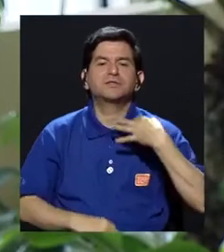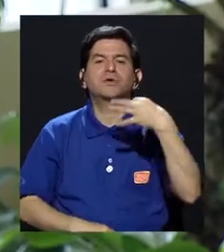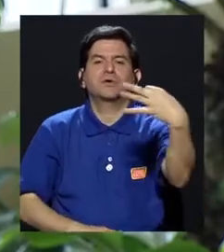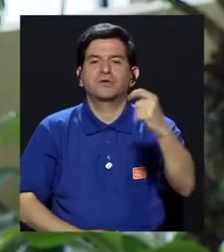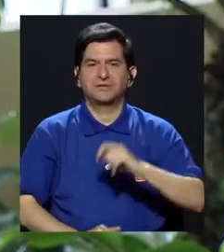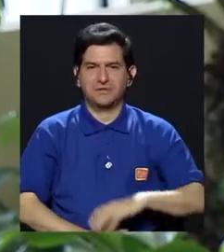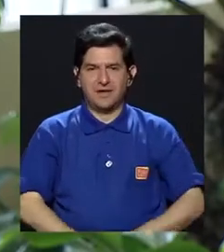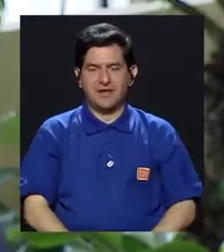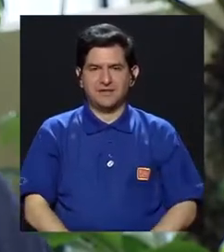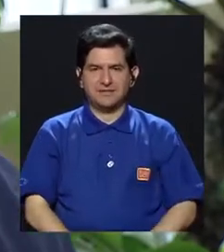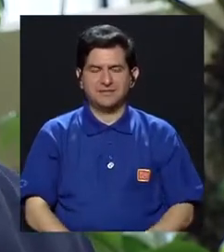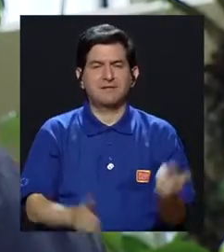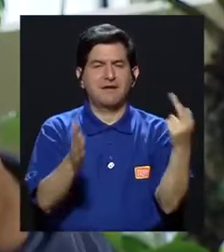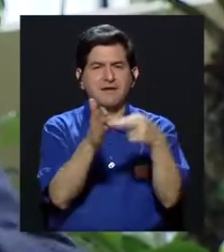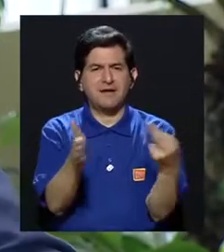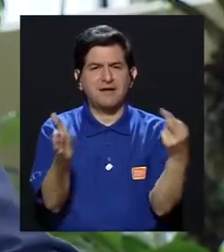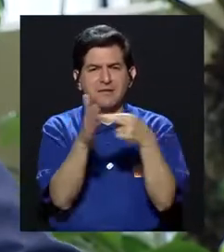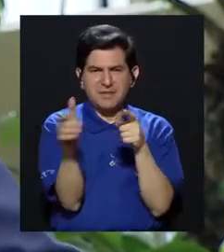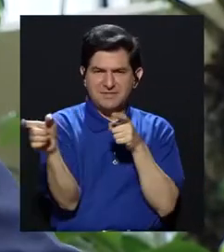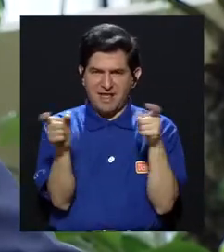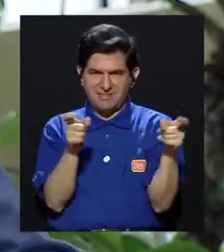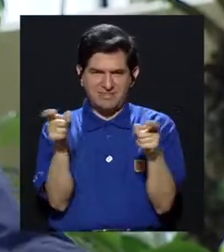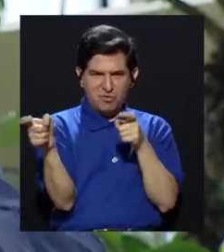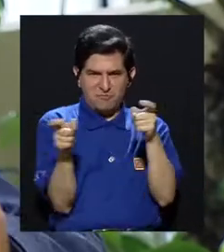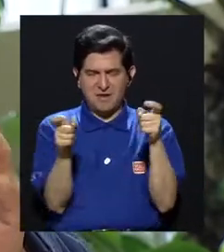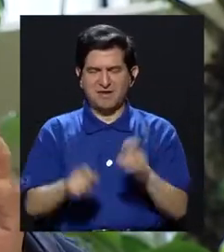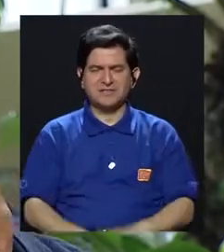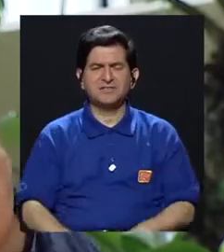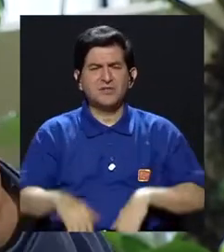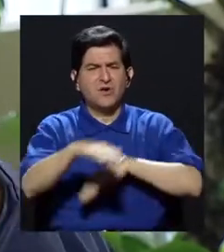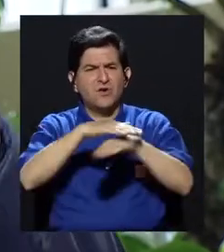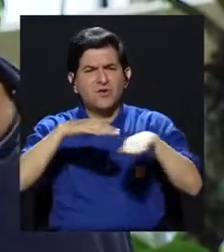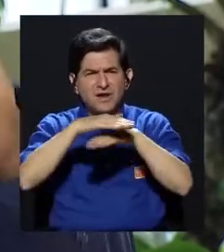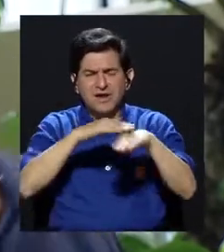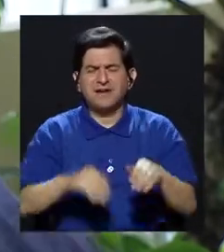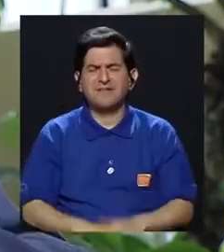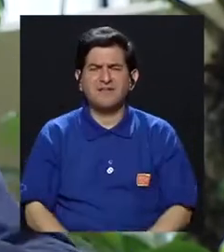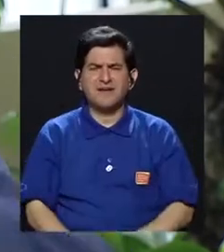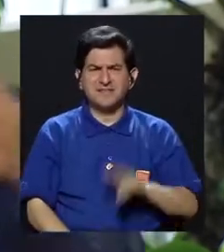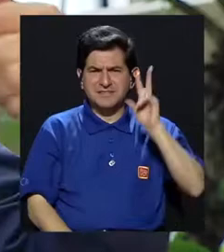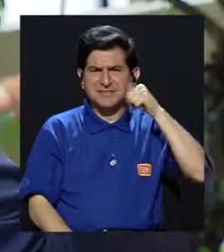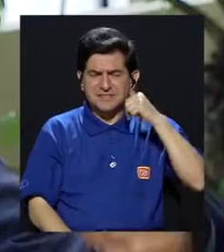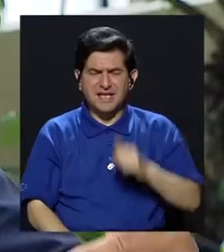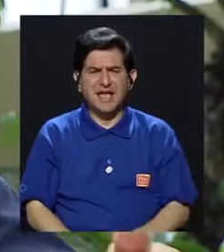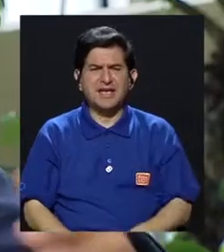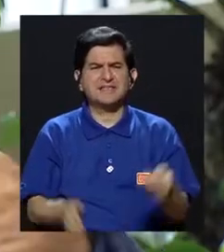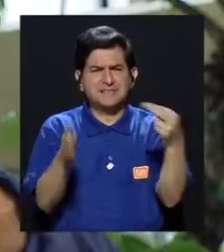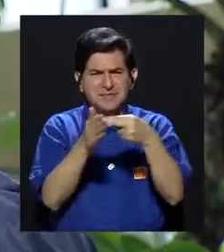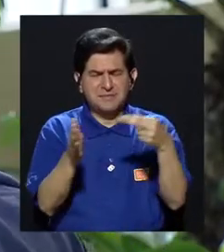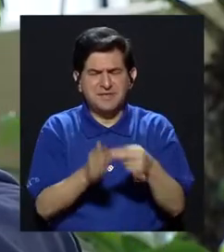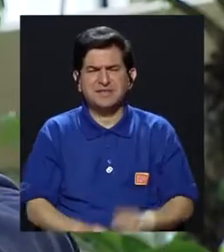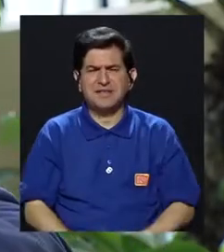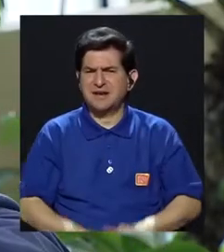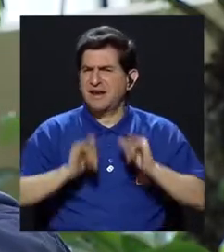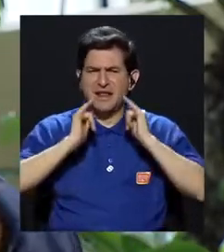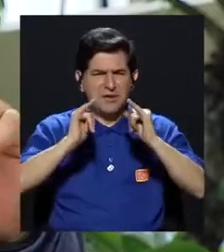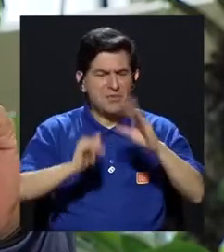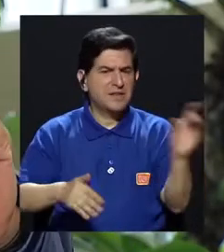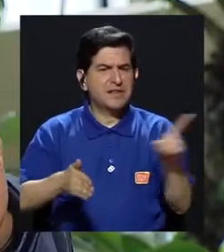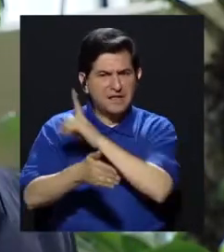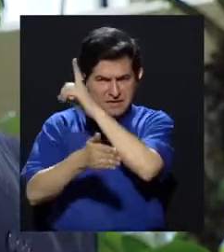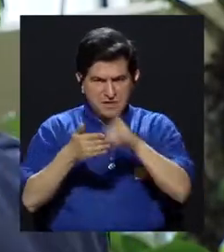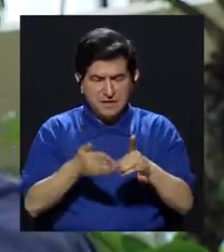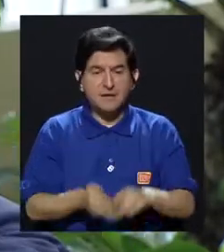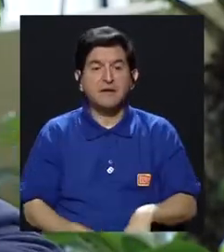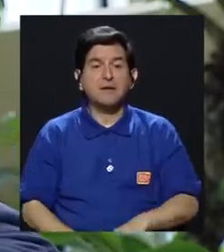cotidiana que reproducen la dominación, porque la esencia del machismo es reproducir la desigualdad y la discriminación, porque